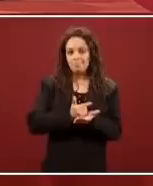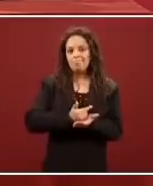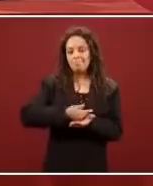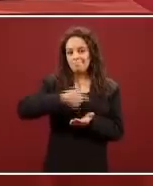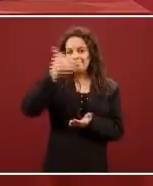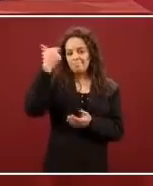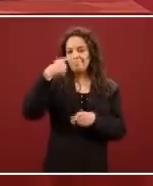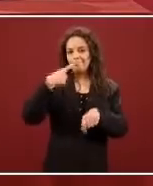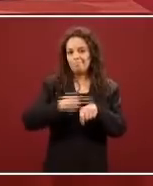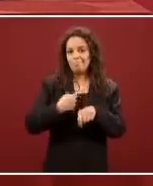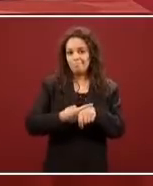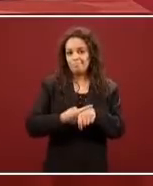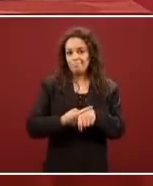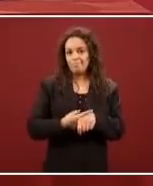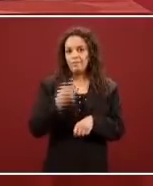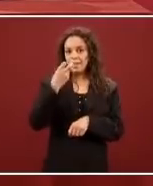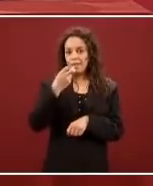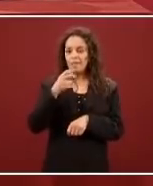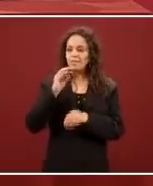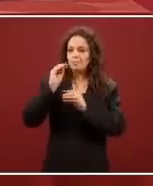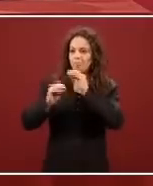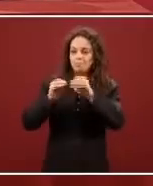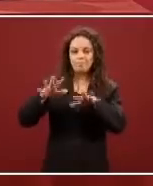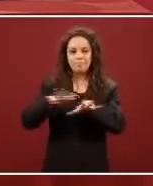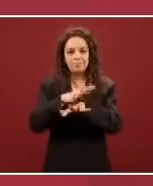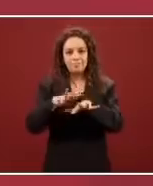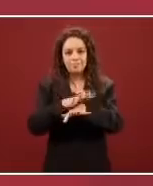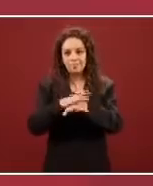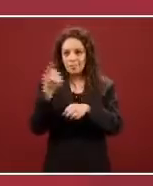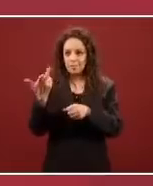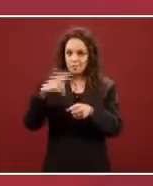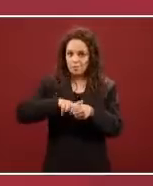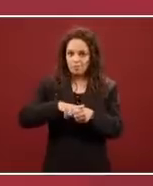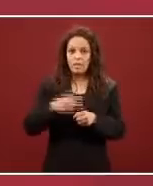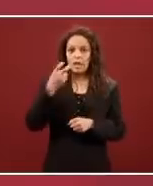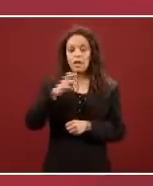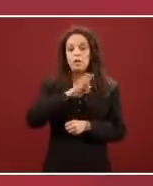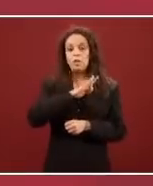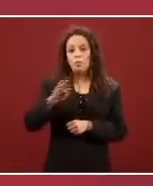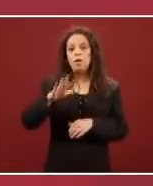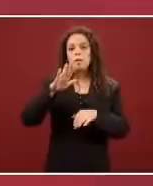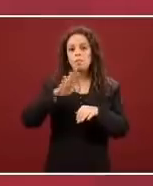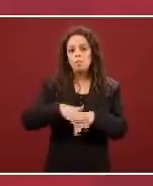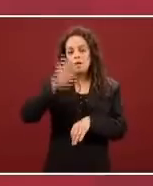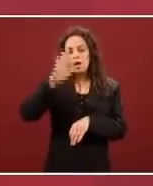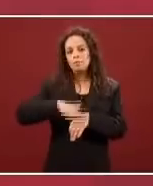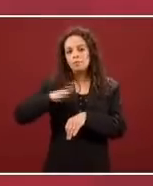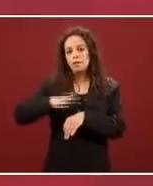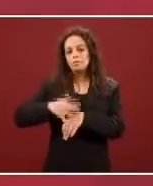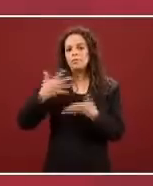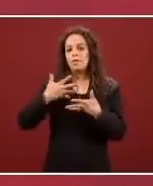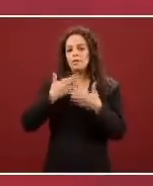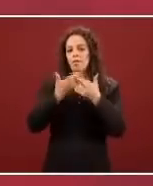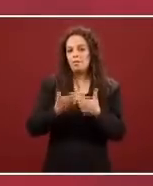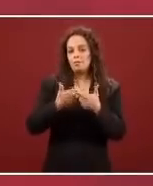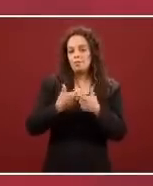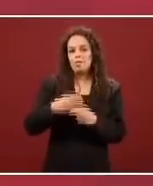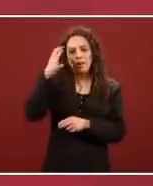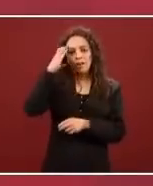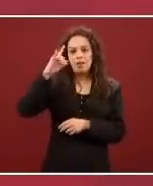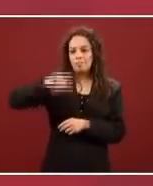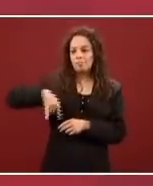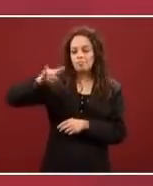esa manera se pueden duplicar el número de camas para la atención y, por tanto, obviamente